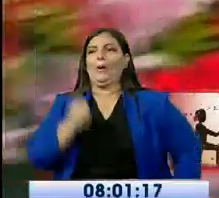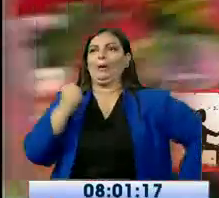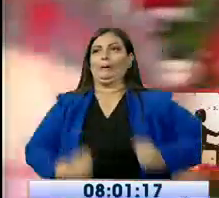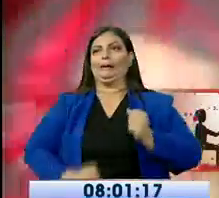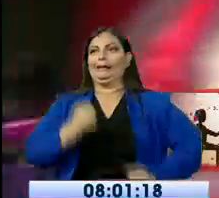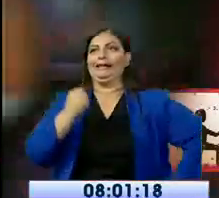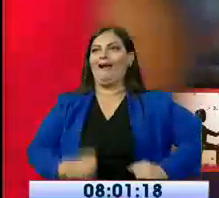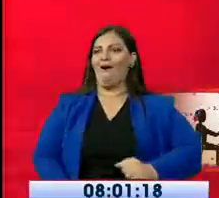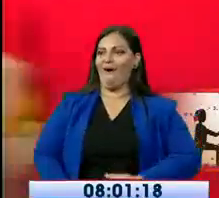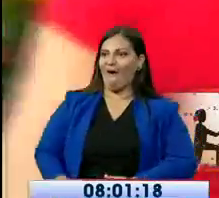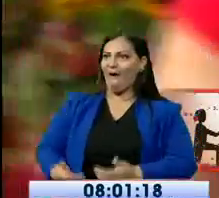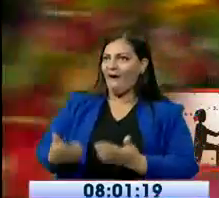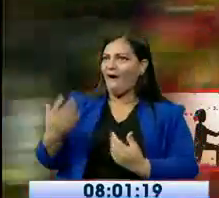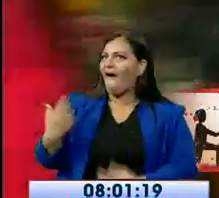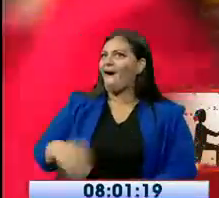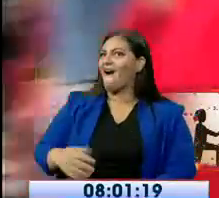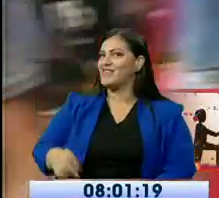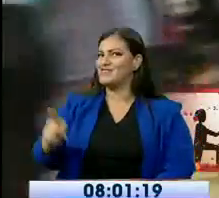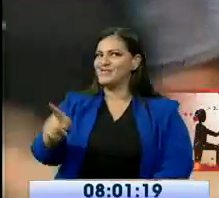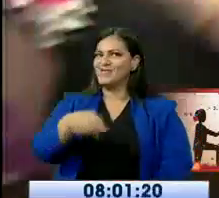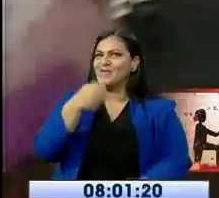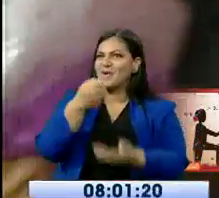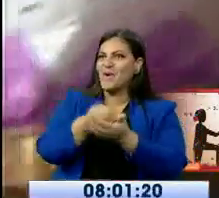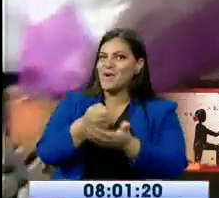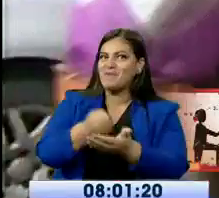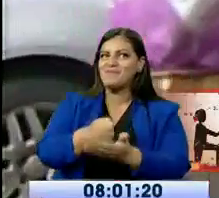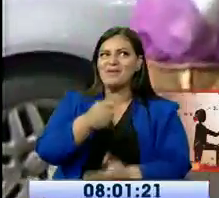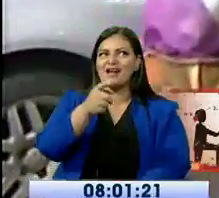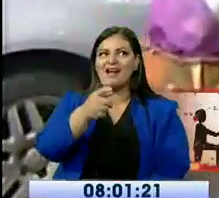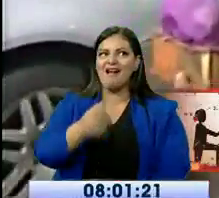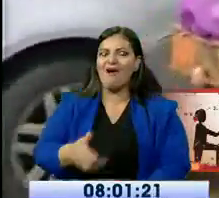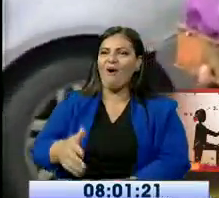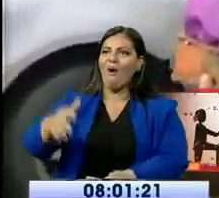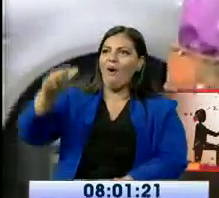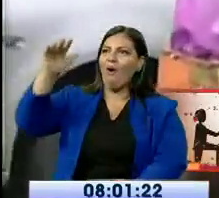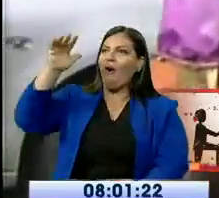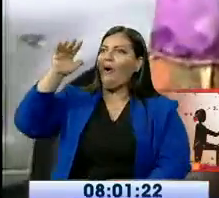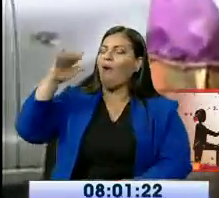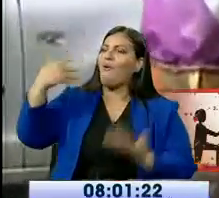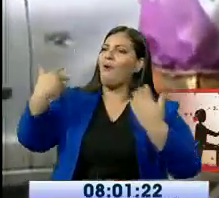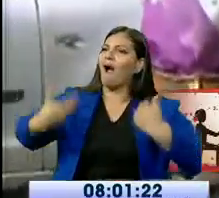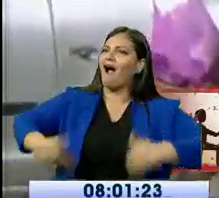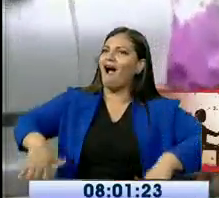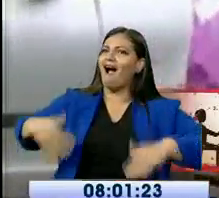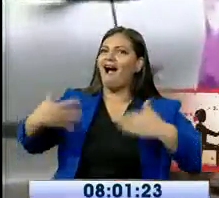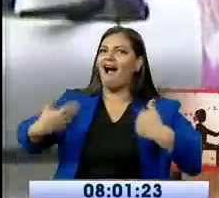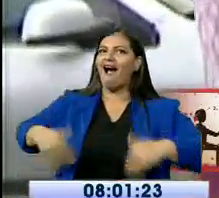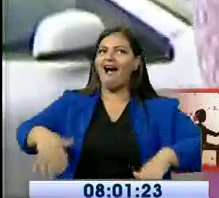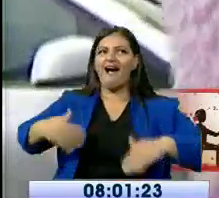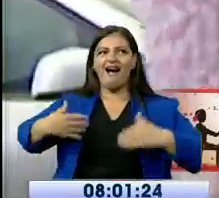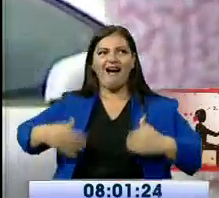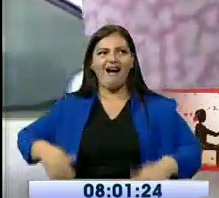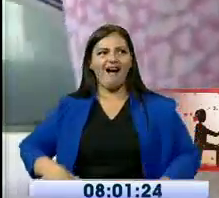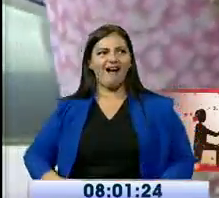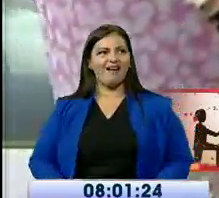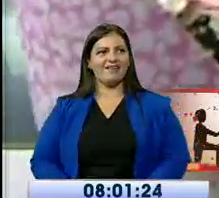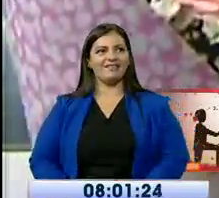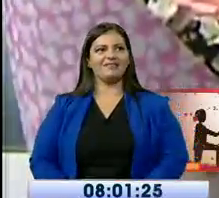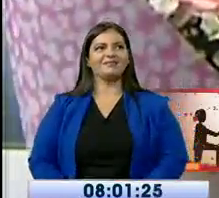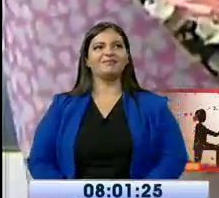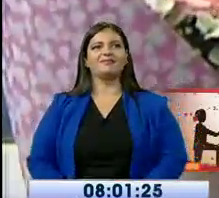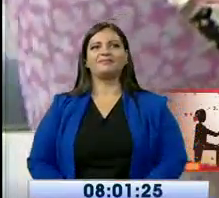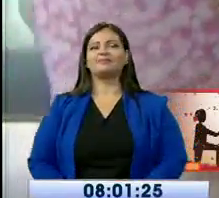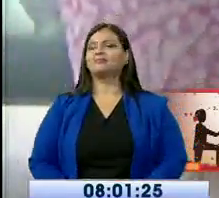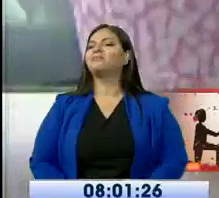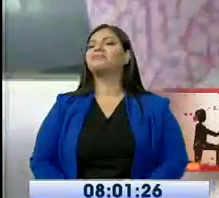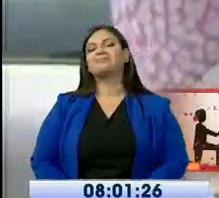¡Amigo! Dios mío, usted con este regalo, con 20, o sea, 10 años más.